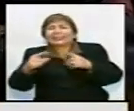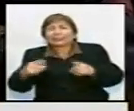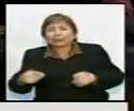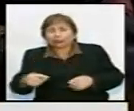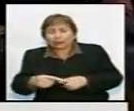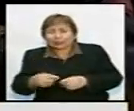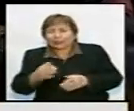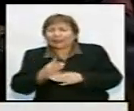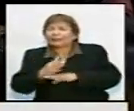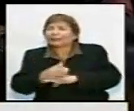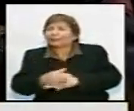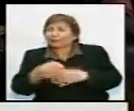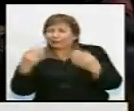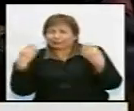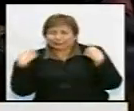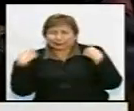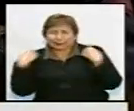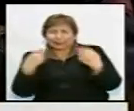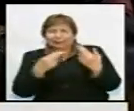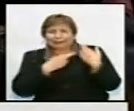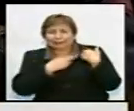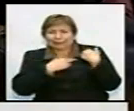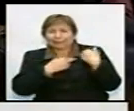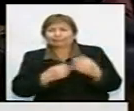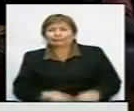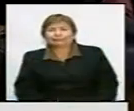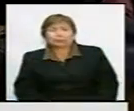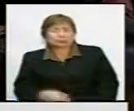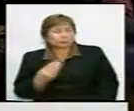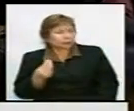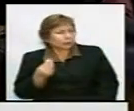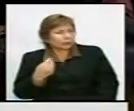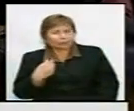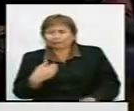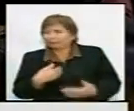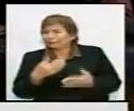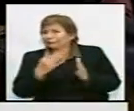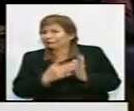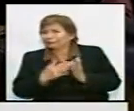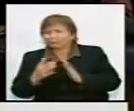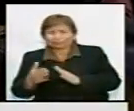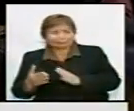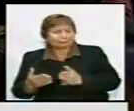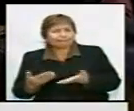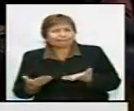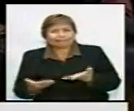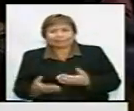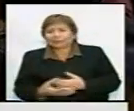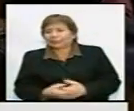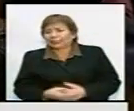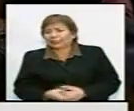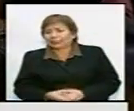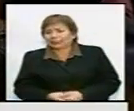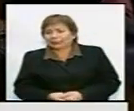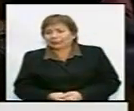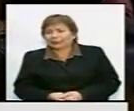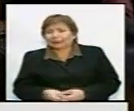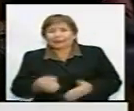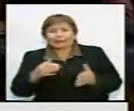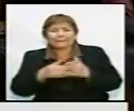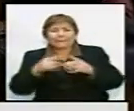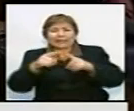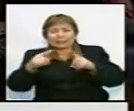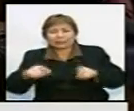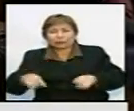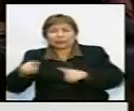a través de la oficina encargada, para que nos den un avance de cómo se ha ido avanzando en el tema de demarcación